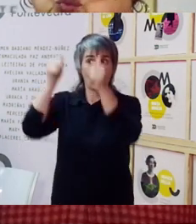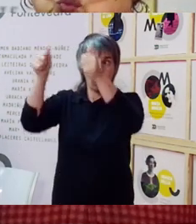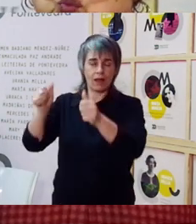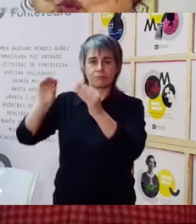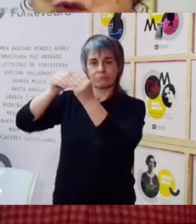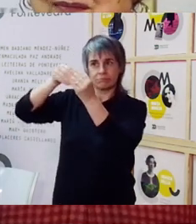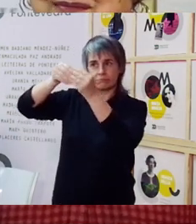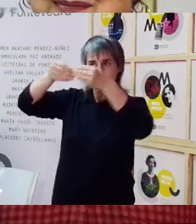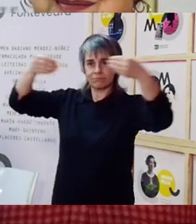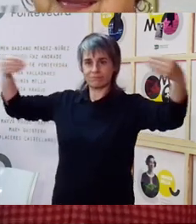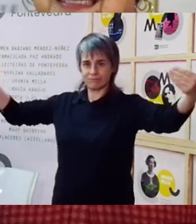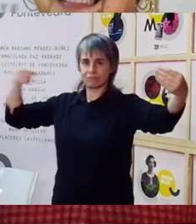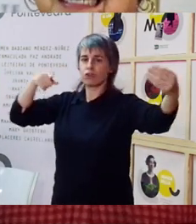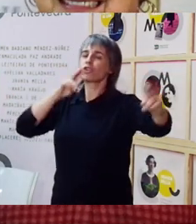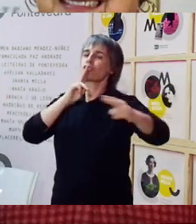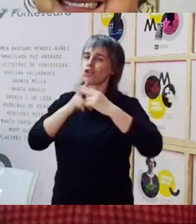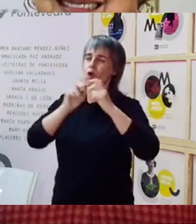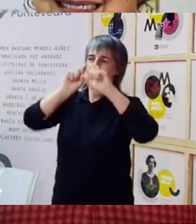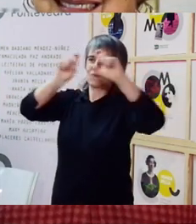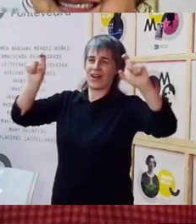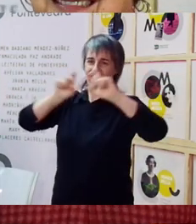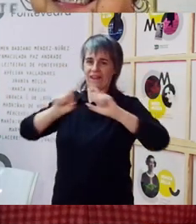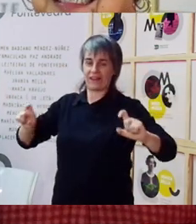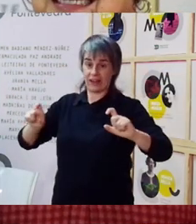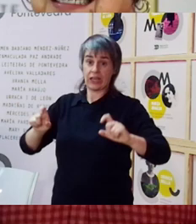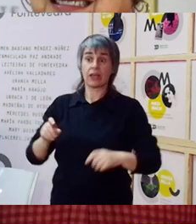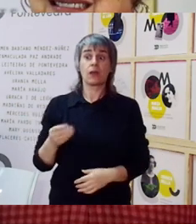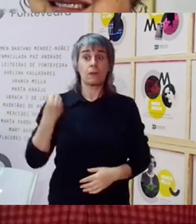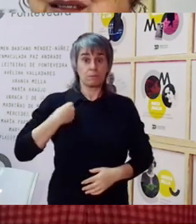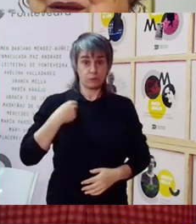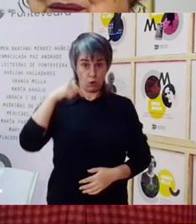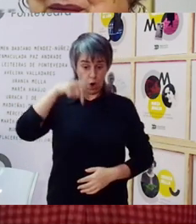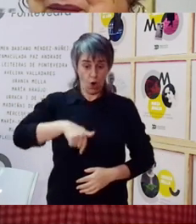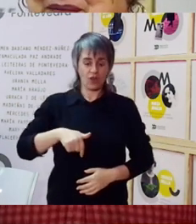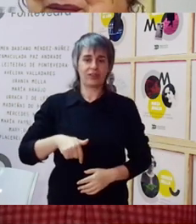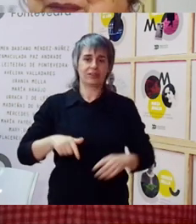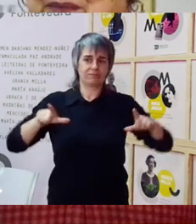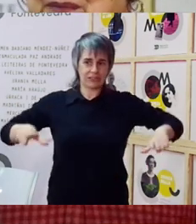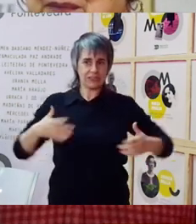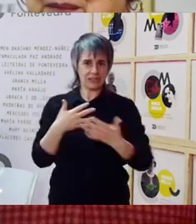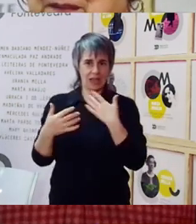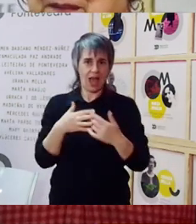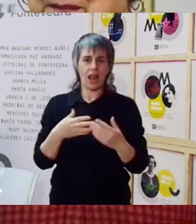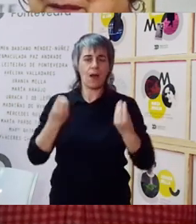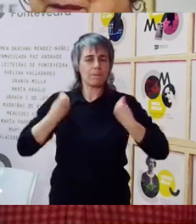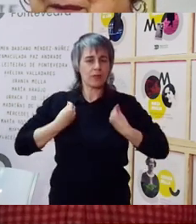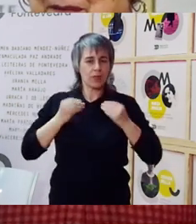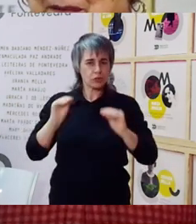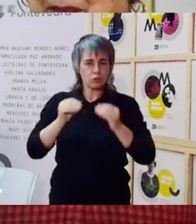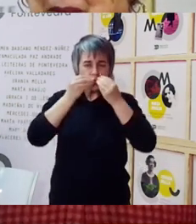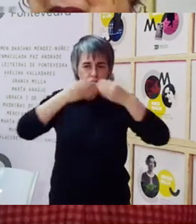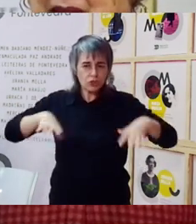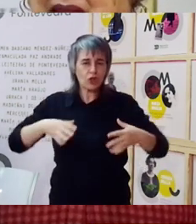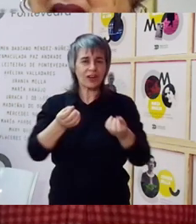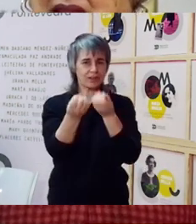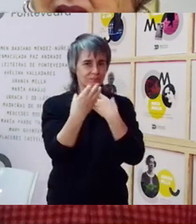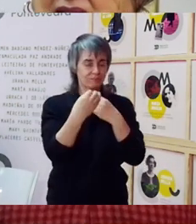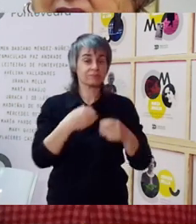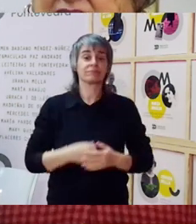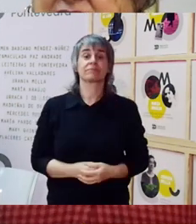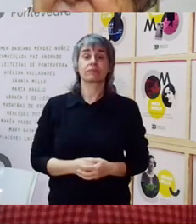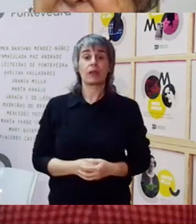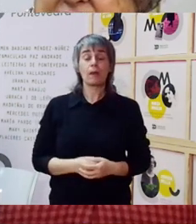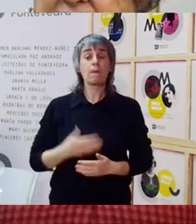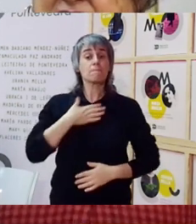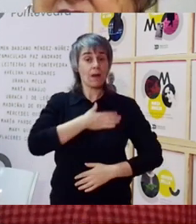nesta mesma sala do Centro Cultural de Ponte Caldelas, coñecemos unha historia de vida increíble. Placeres, xunto a mamá Clotilde,